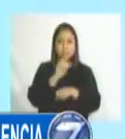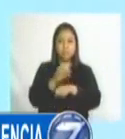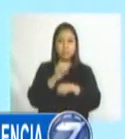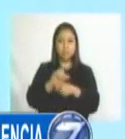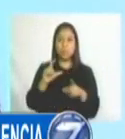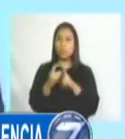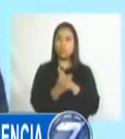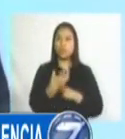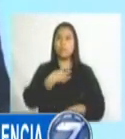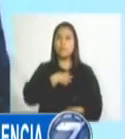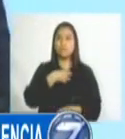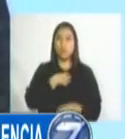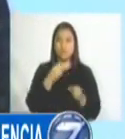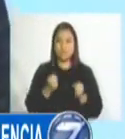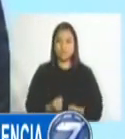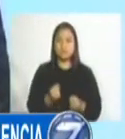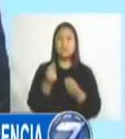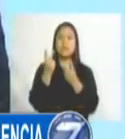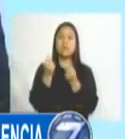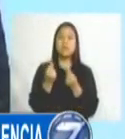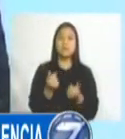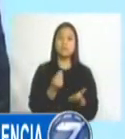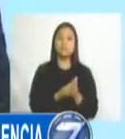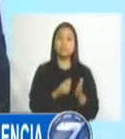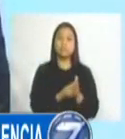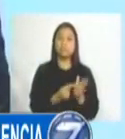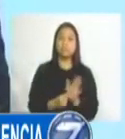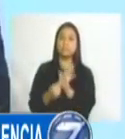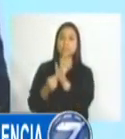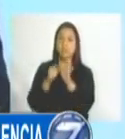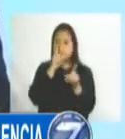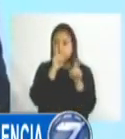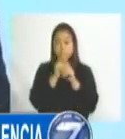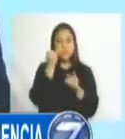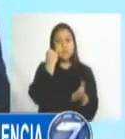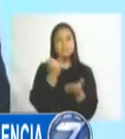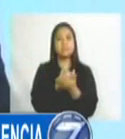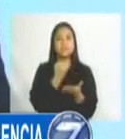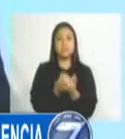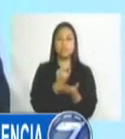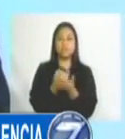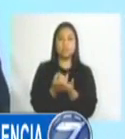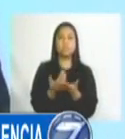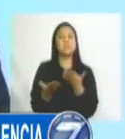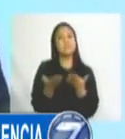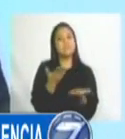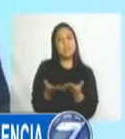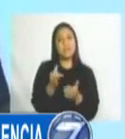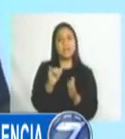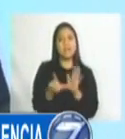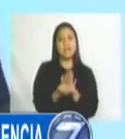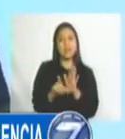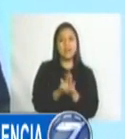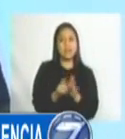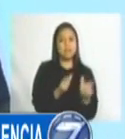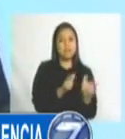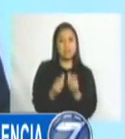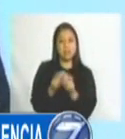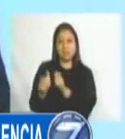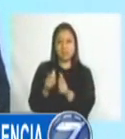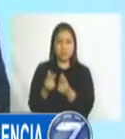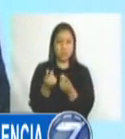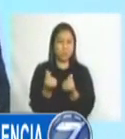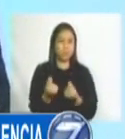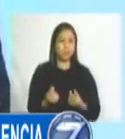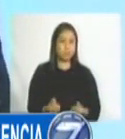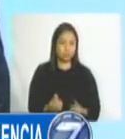la probidad, la rendición de cuentas y la investigación de posibles ilícitos en el manejo de los fondos